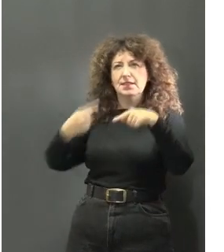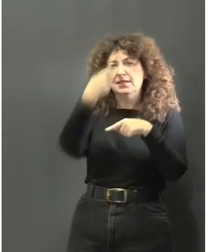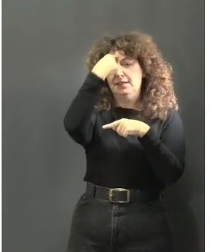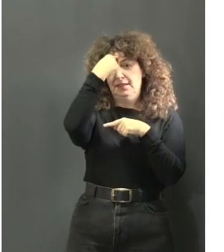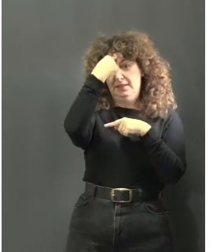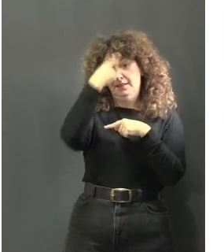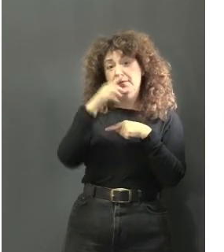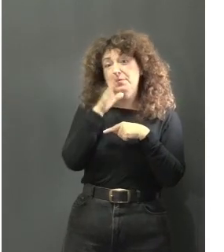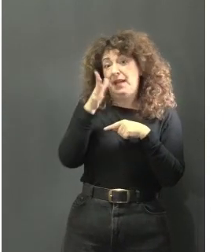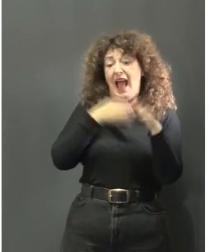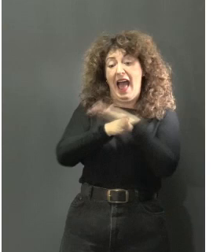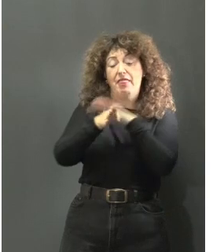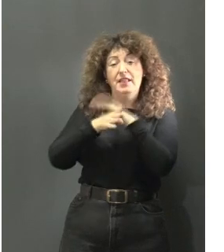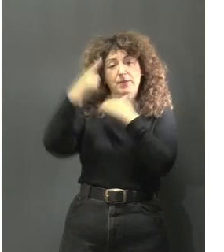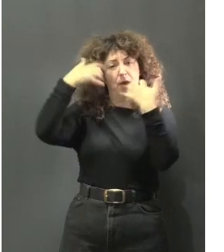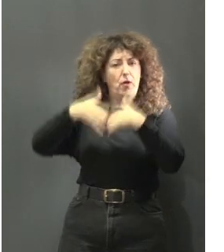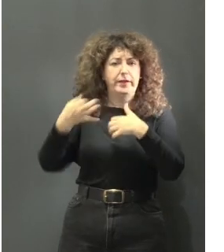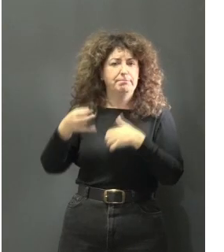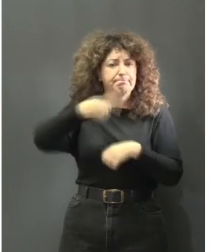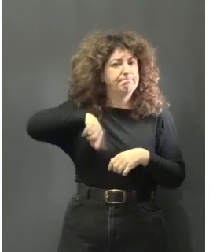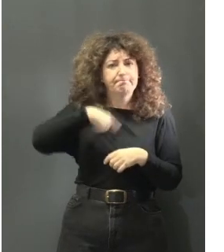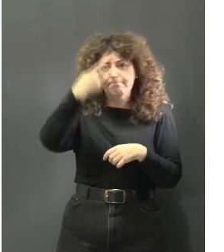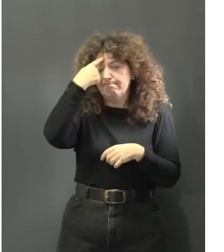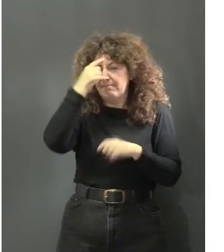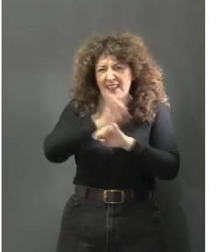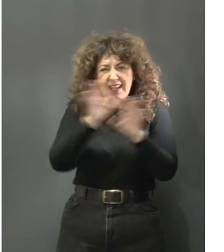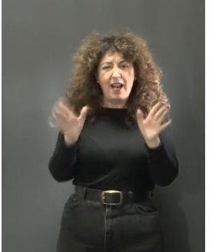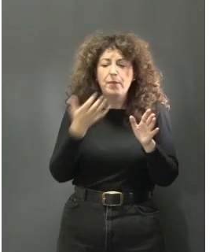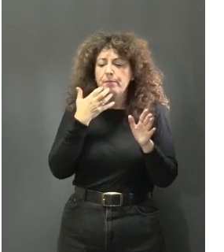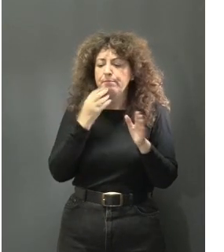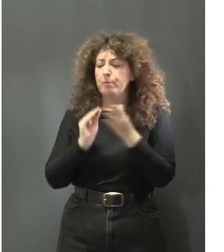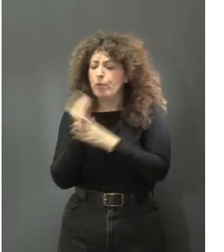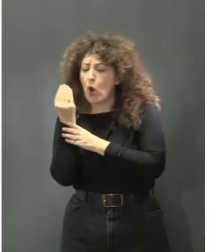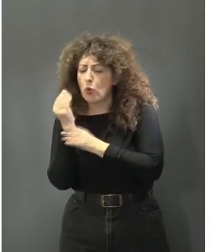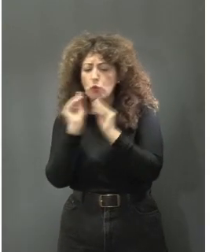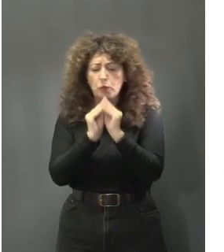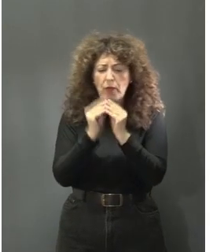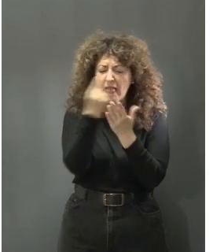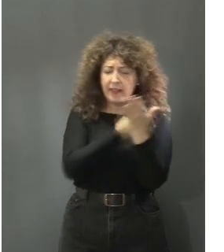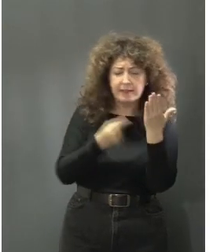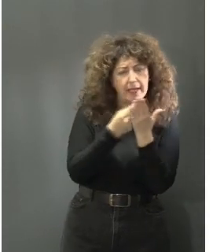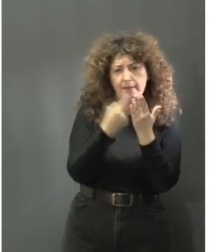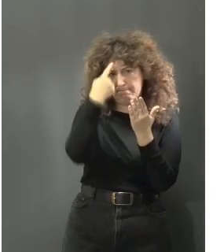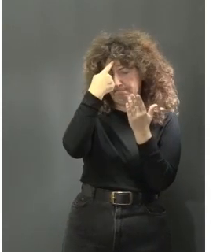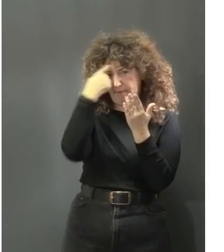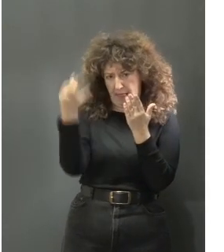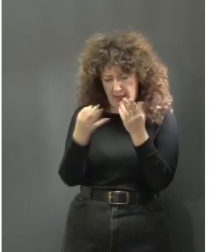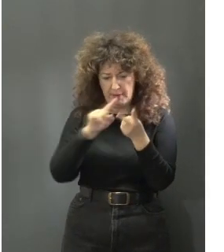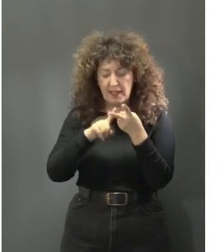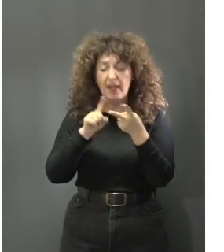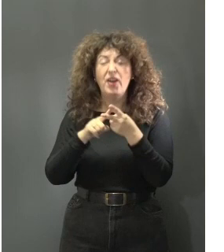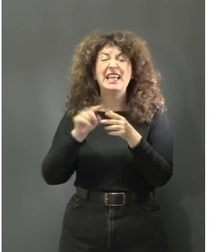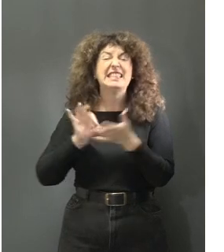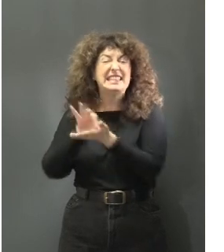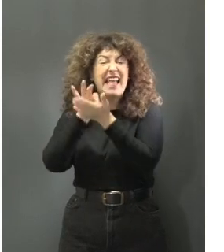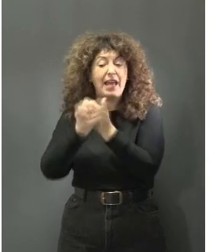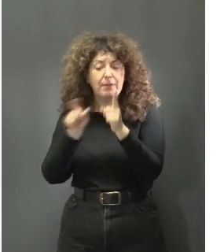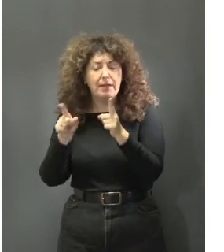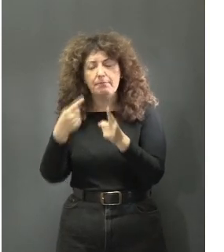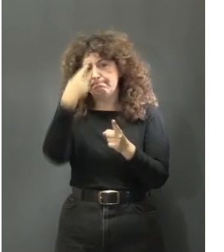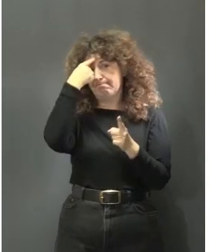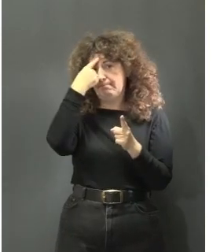presente. Desde el diseño de cualquier producto o servicio. Productos, pues por ejemplo, en